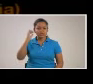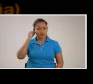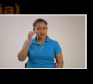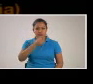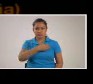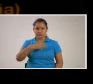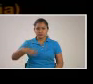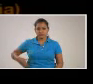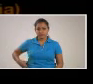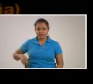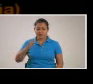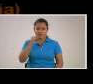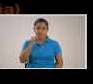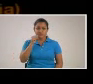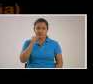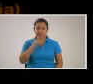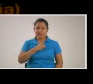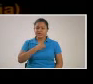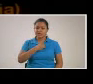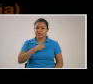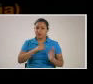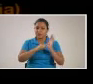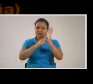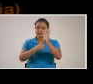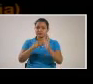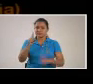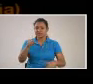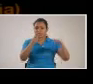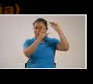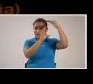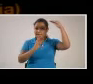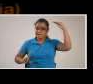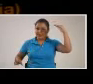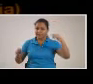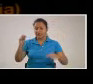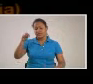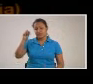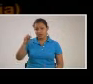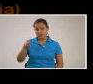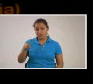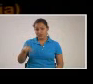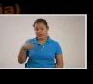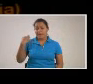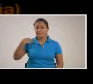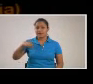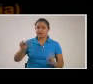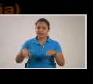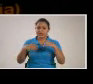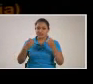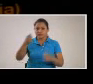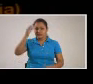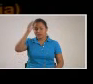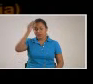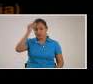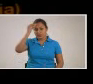quiero mostrarle un mapa actual, para que entonces comprendamos qué es lo que está pasando